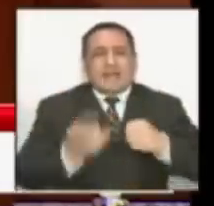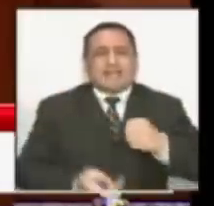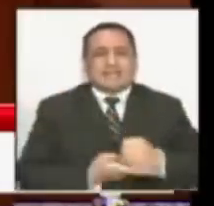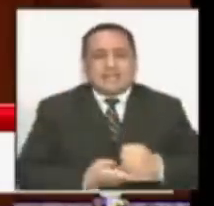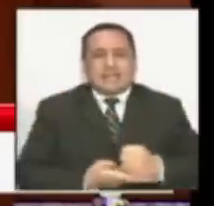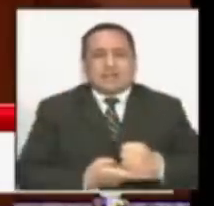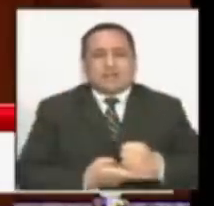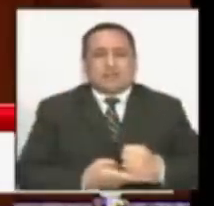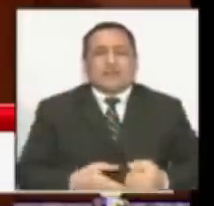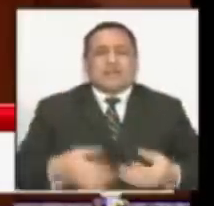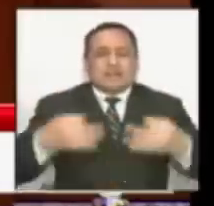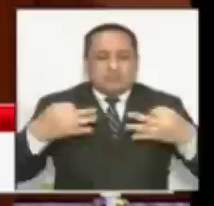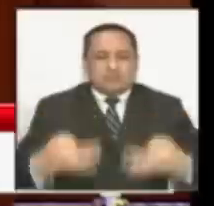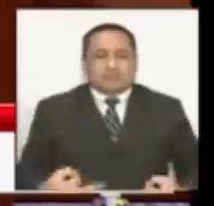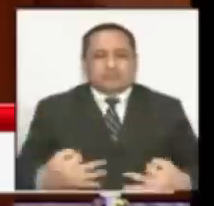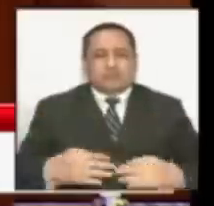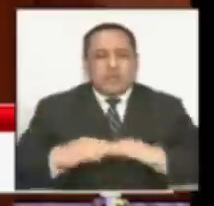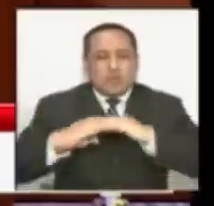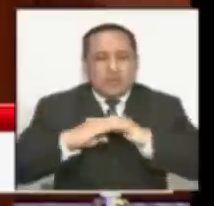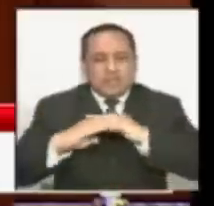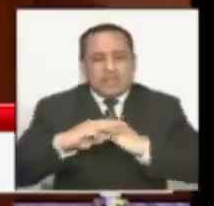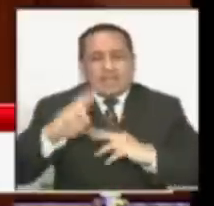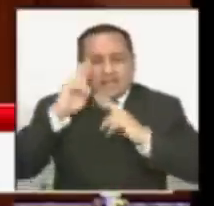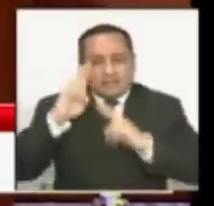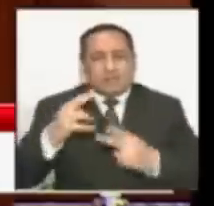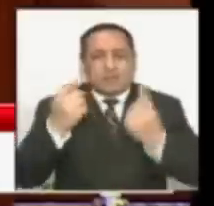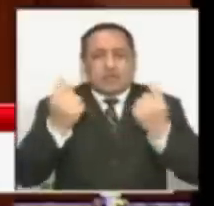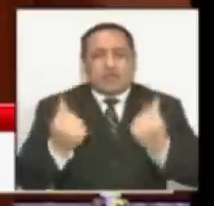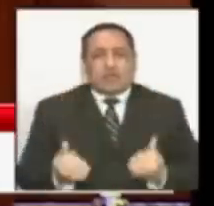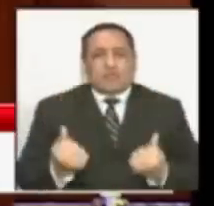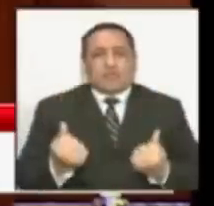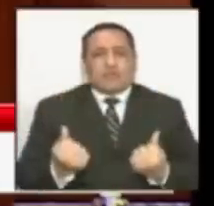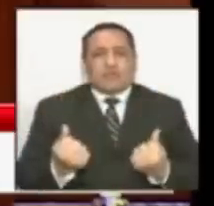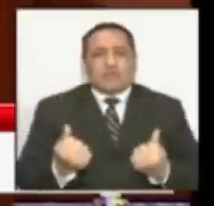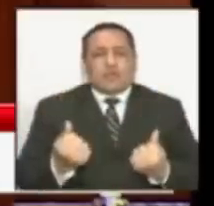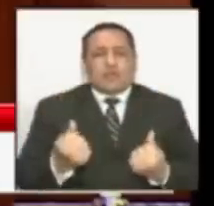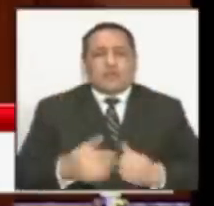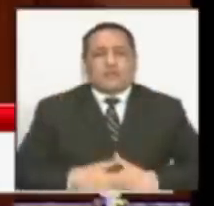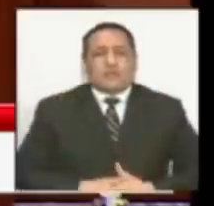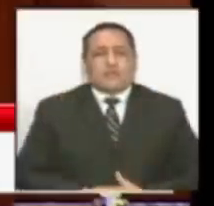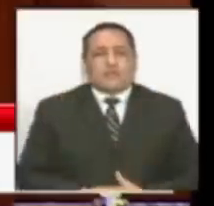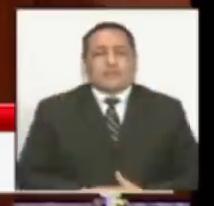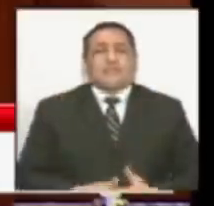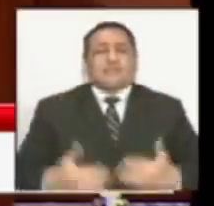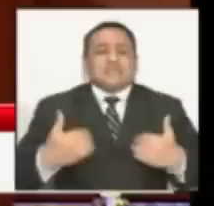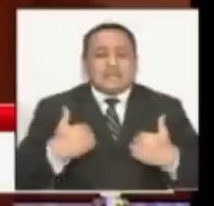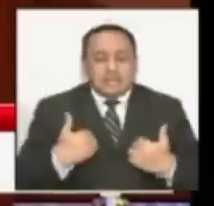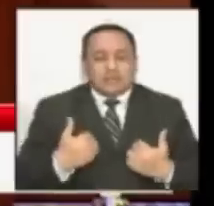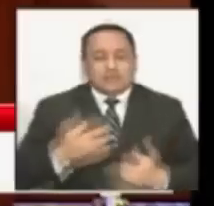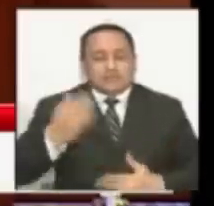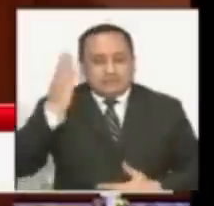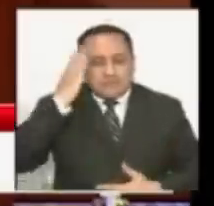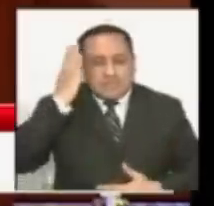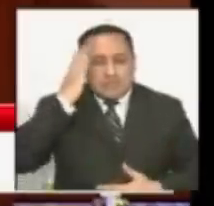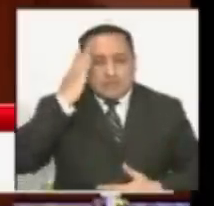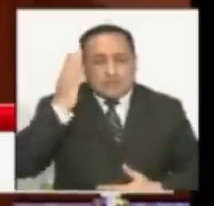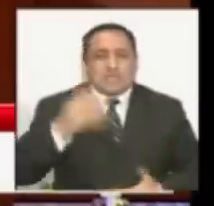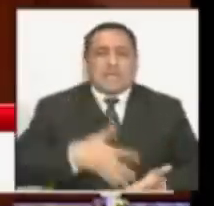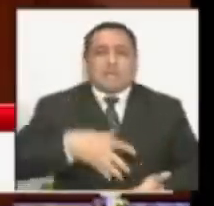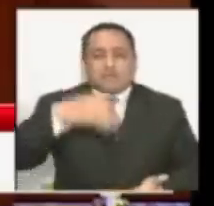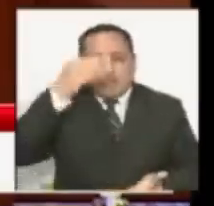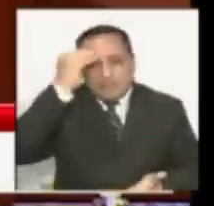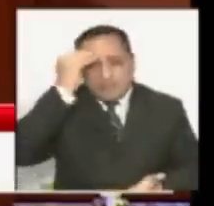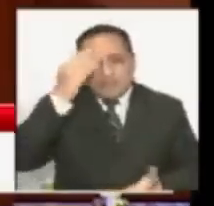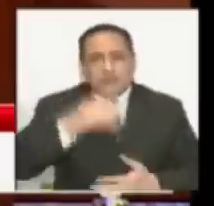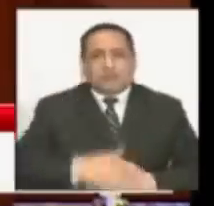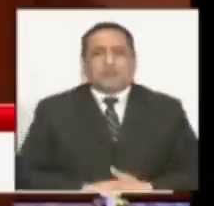garantizaremos la estabilidad económica y el equilibrio fiscal. Tenemos presentes y hemos